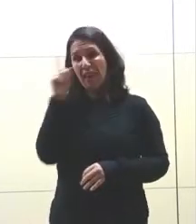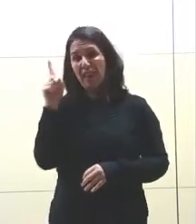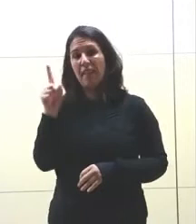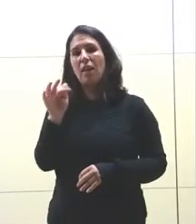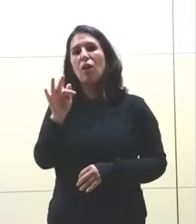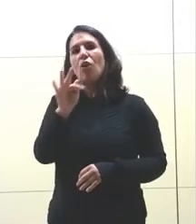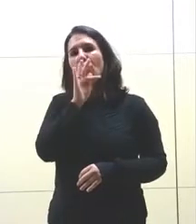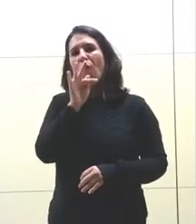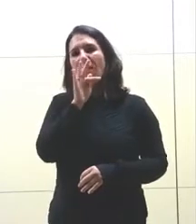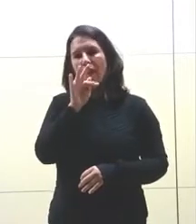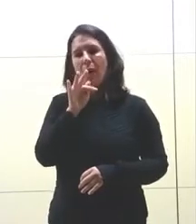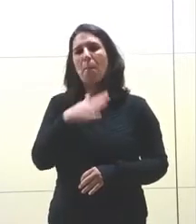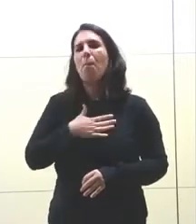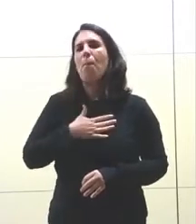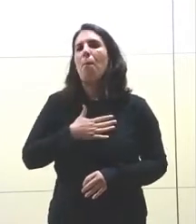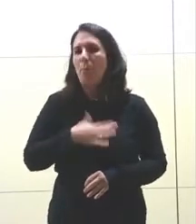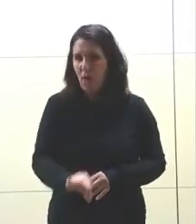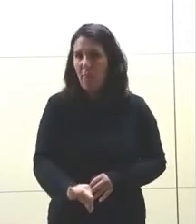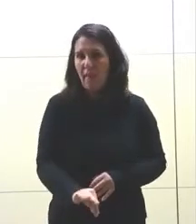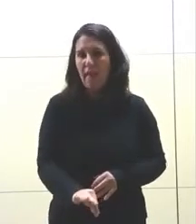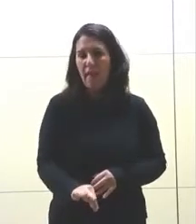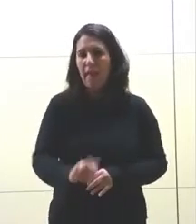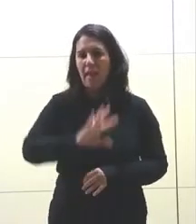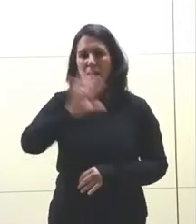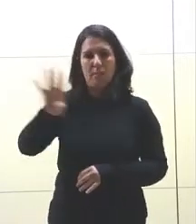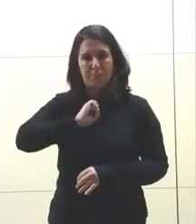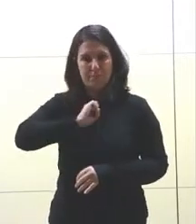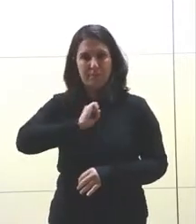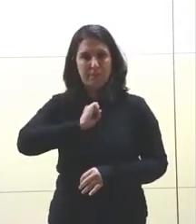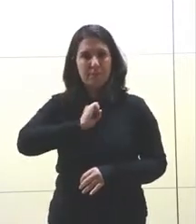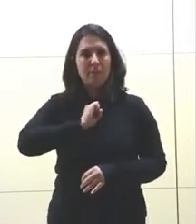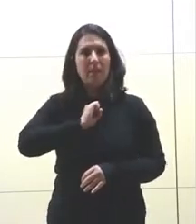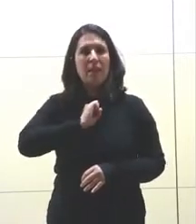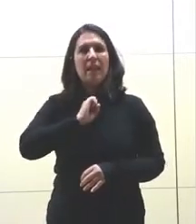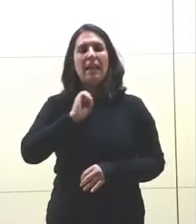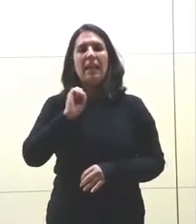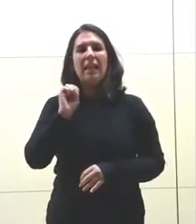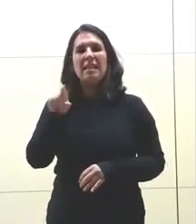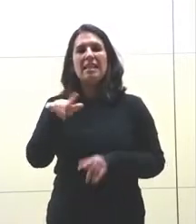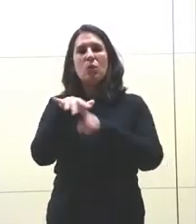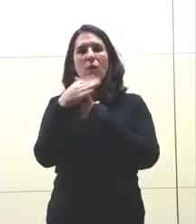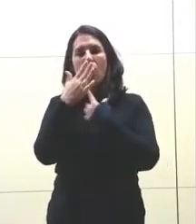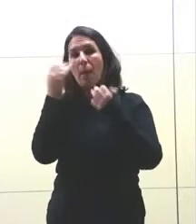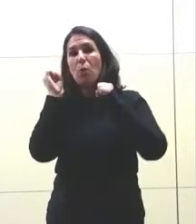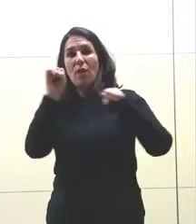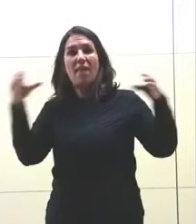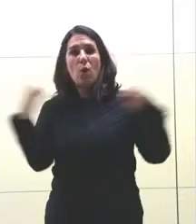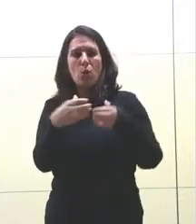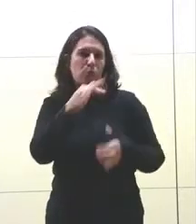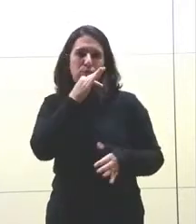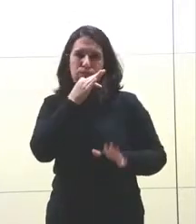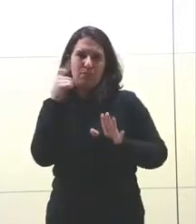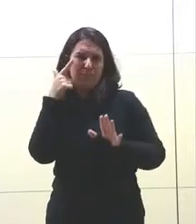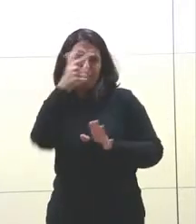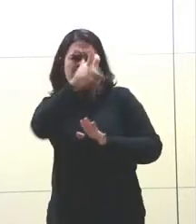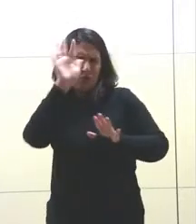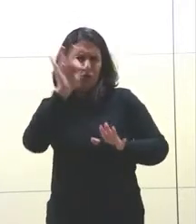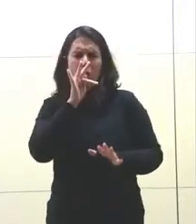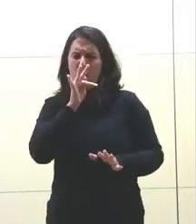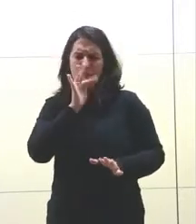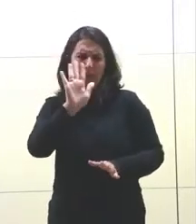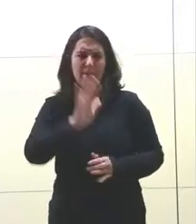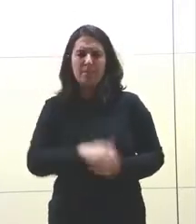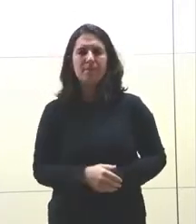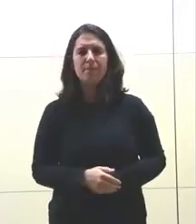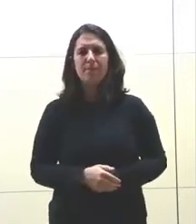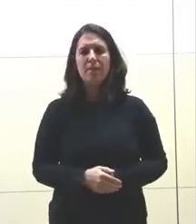todavía susceptible y muy lejos de esta situación de inmunidad de grupo. Luego, por otro lado, si lo que se pretende